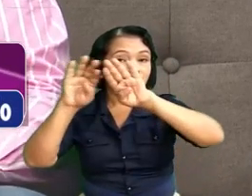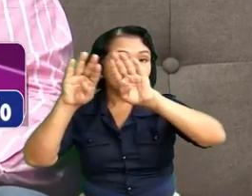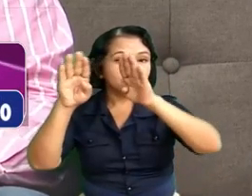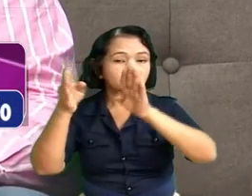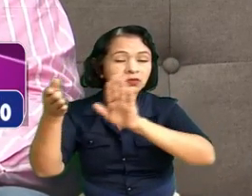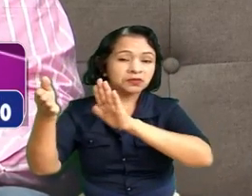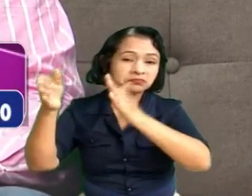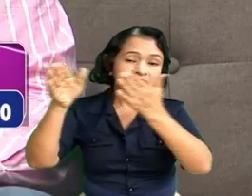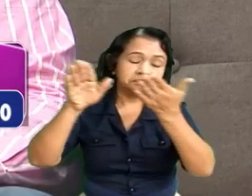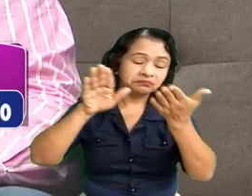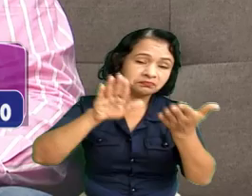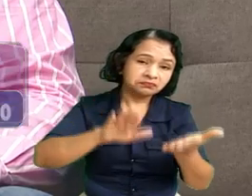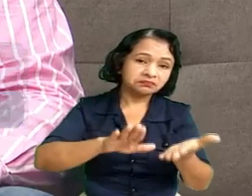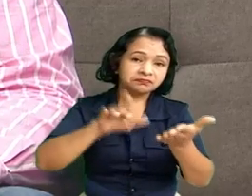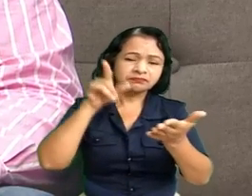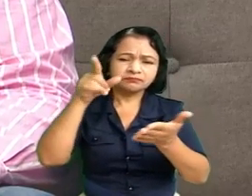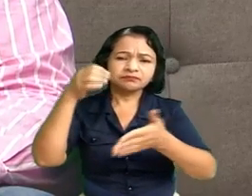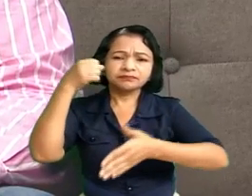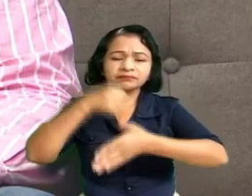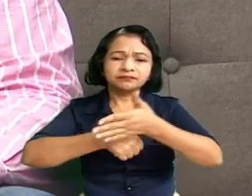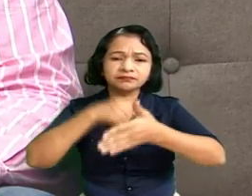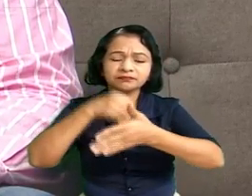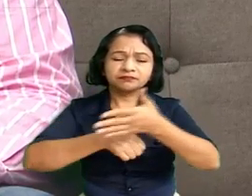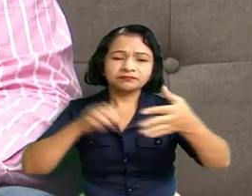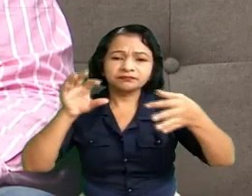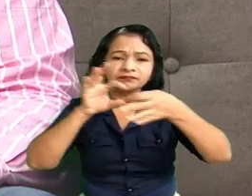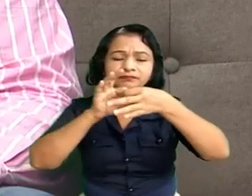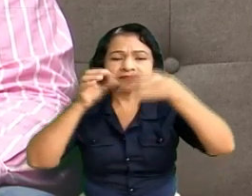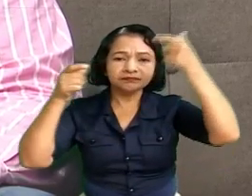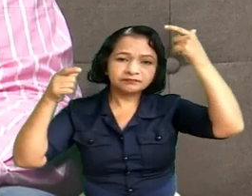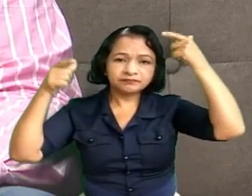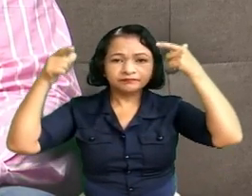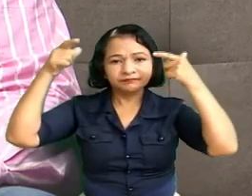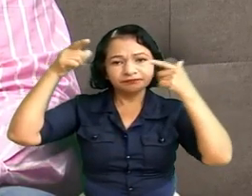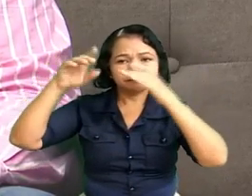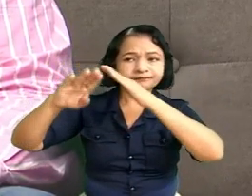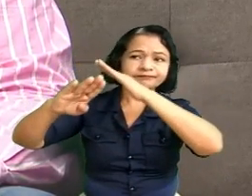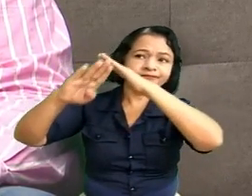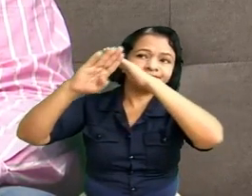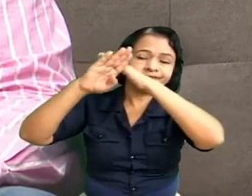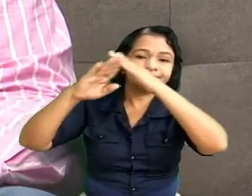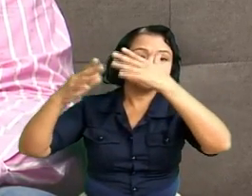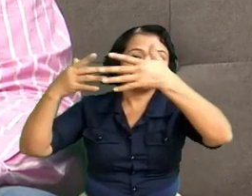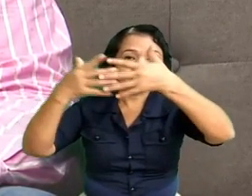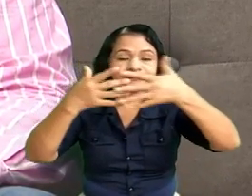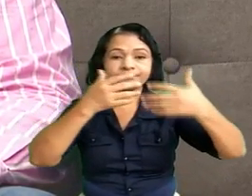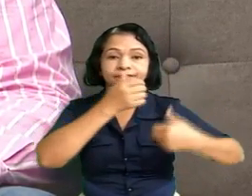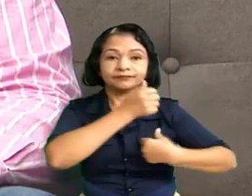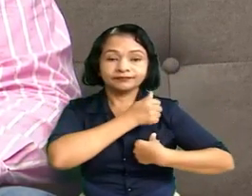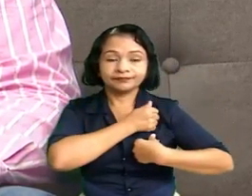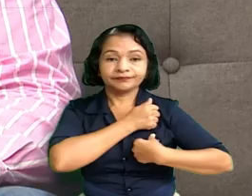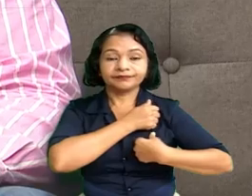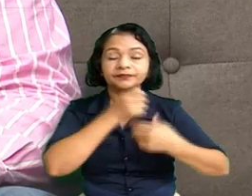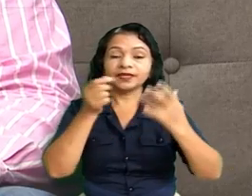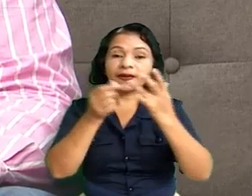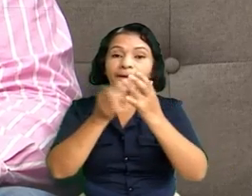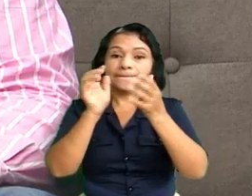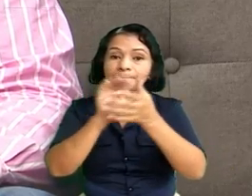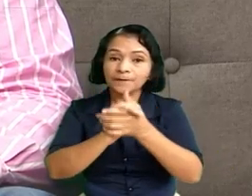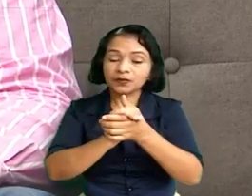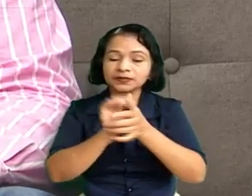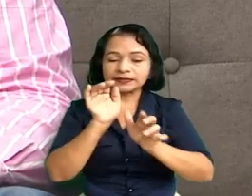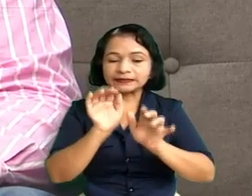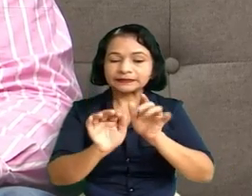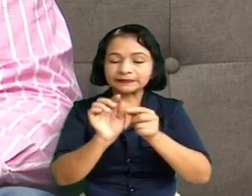general Sandino en la lucha contra los marines norteamericanos, además de su esposa y telegrafista. Una mujer que